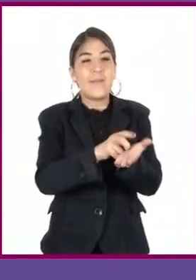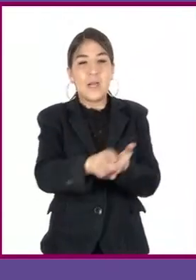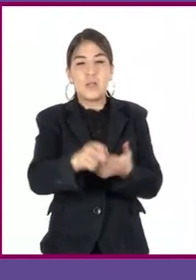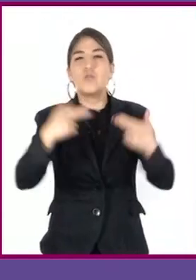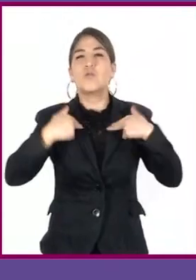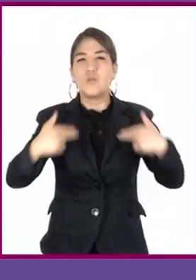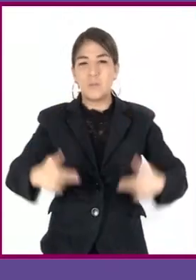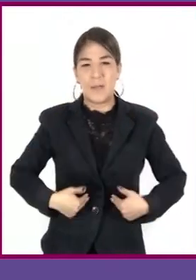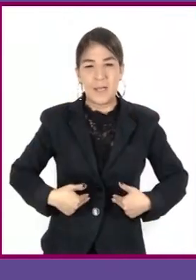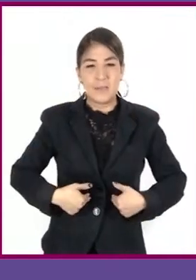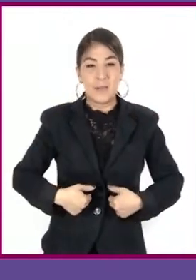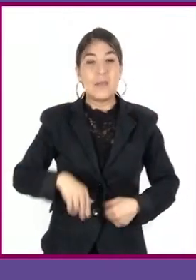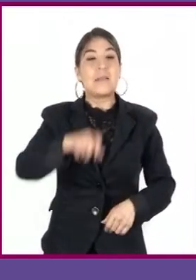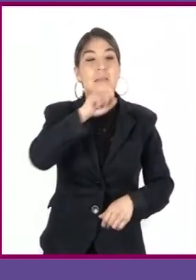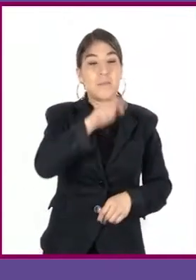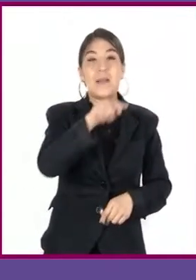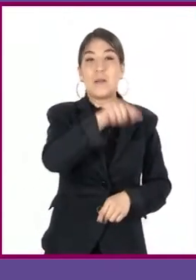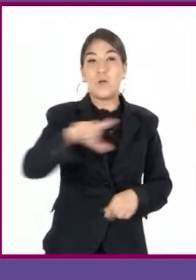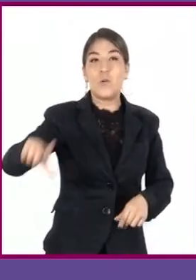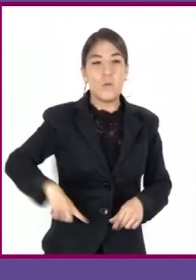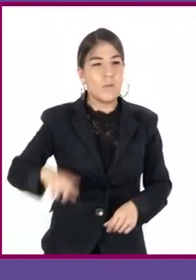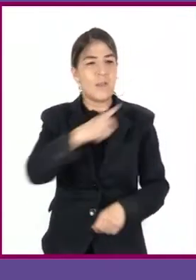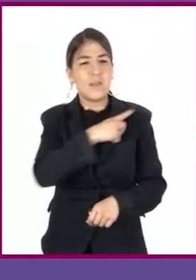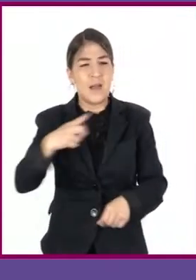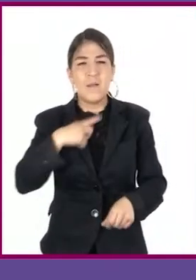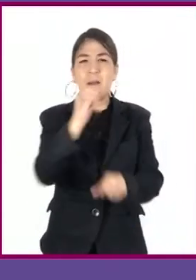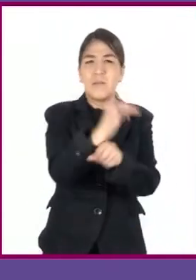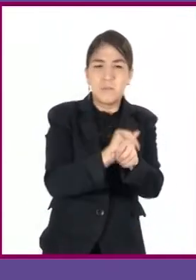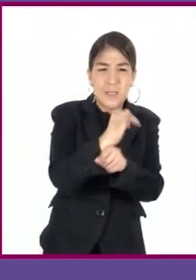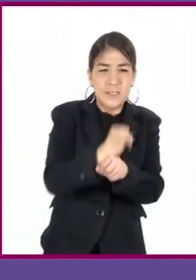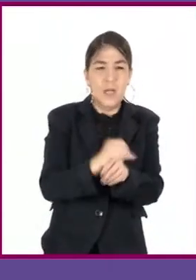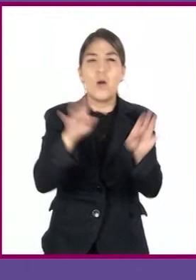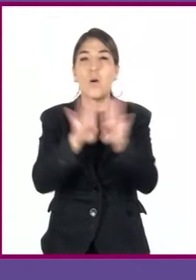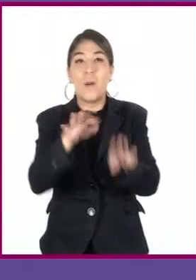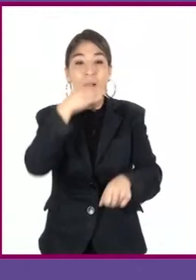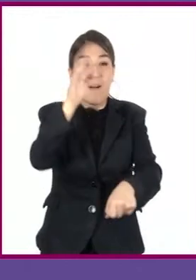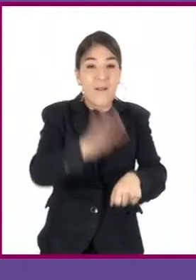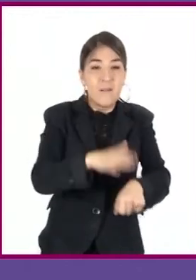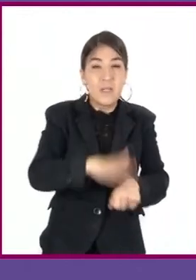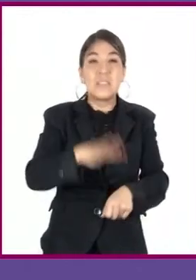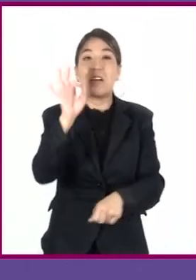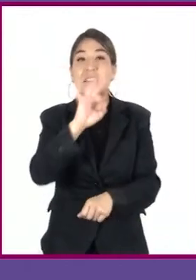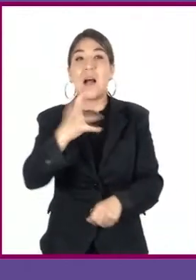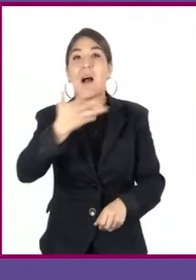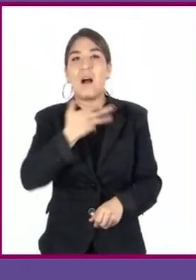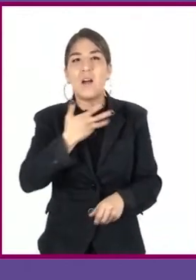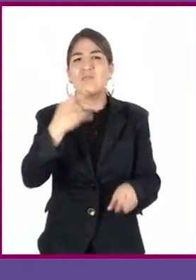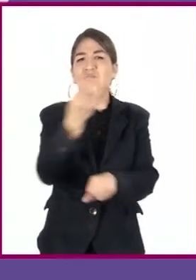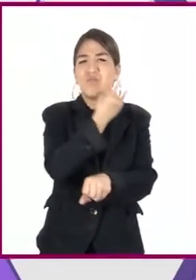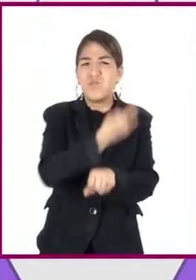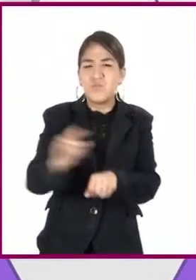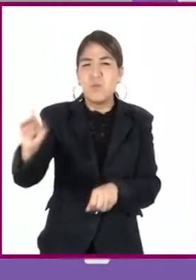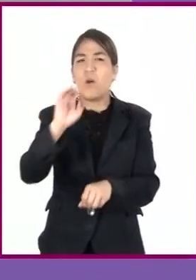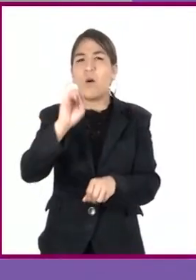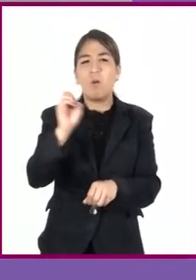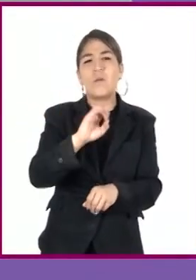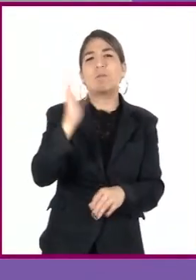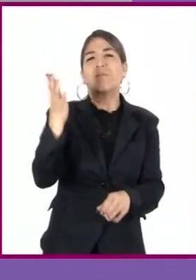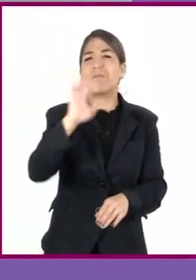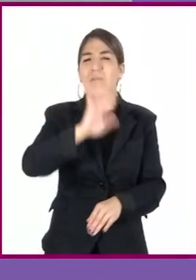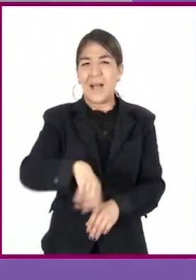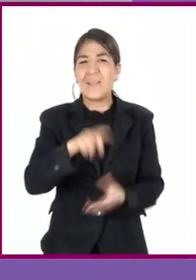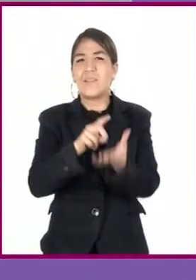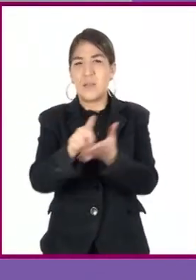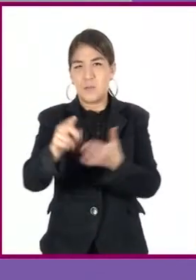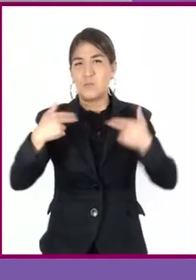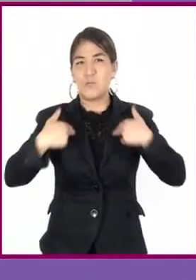El Estado deberá prevenir, investigar, sancionar y reparar las violaciones a los derechos humanos.